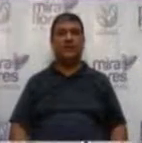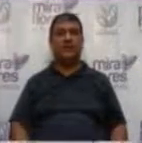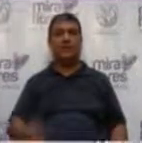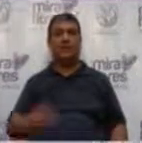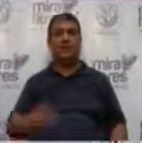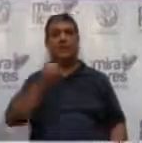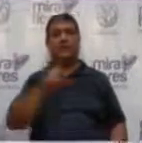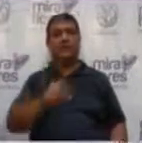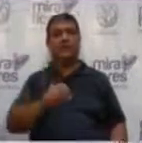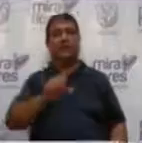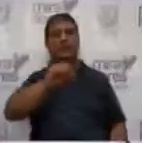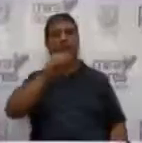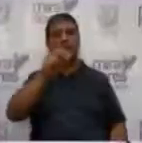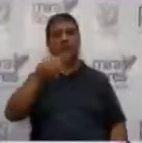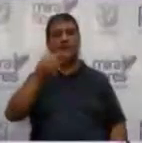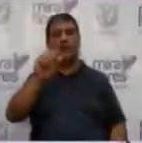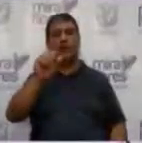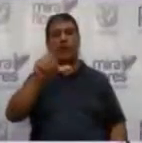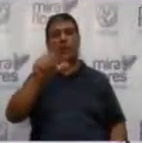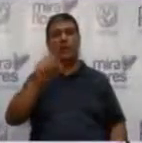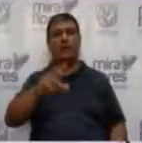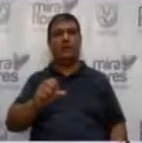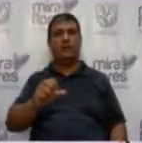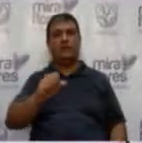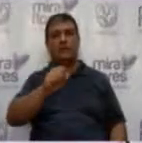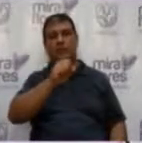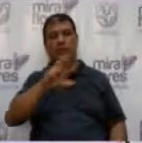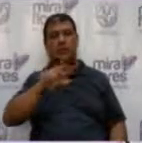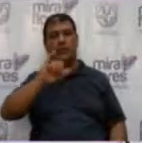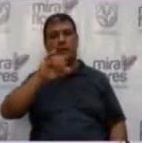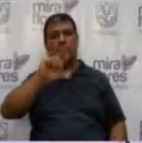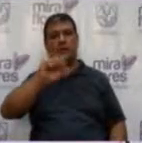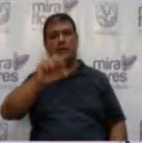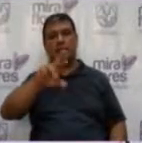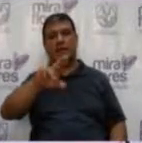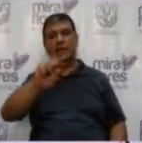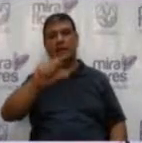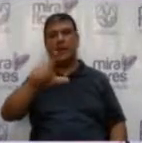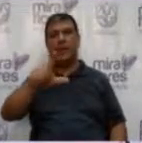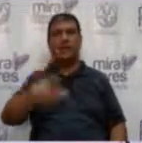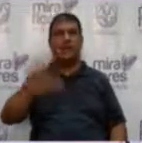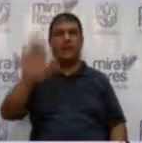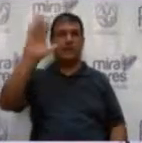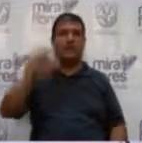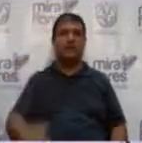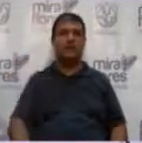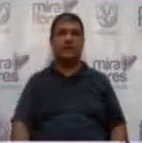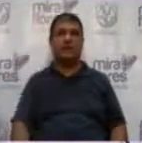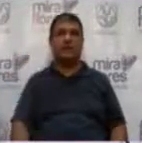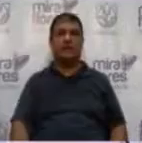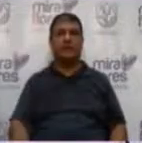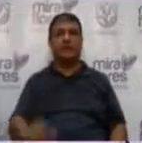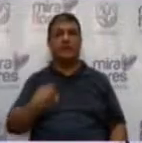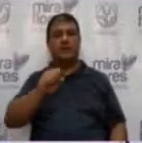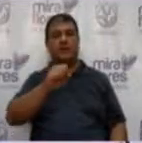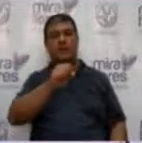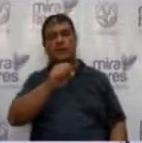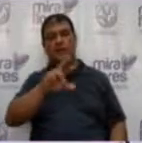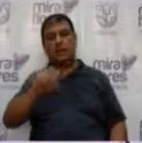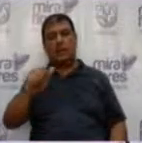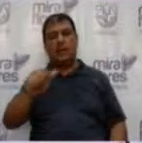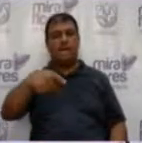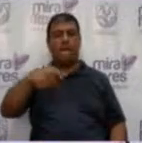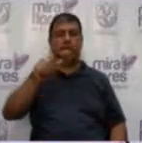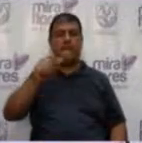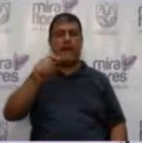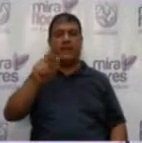Señor Gino Costa Santolaya, señor Israel Orlando Acuña Huón Coquis, señora Patricia María del